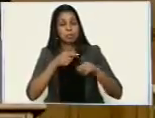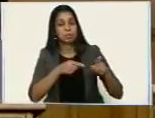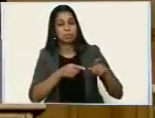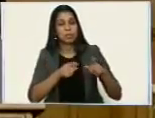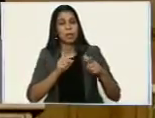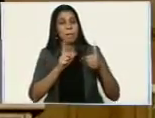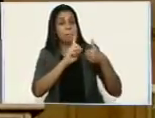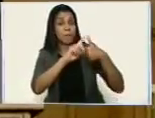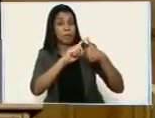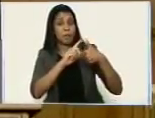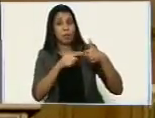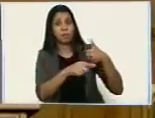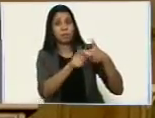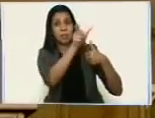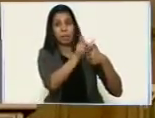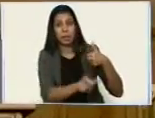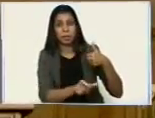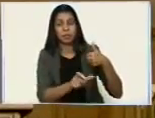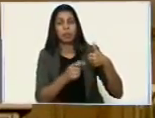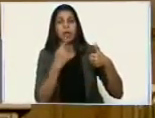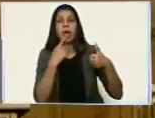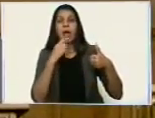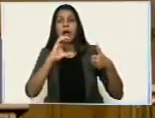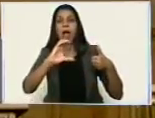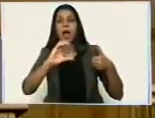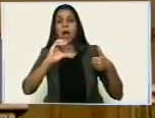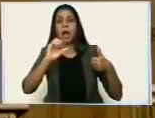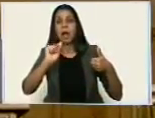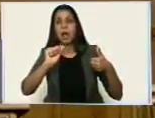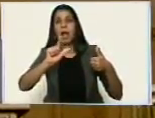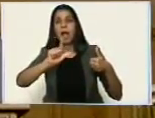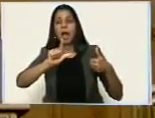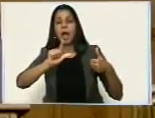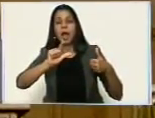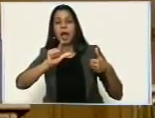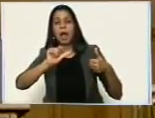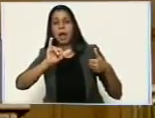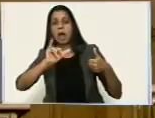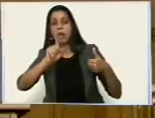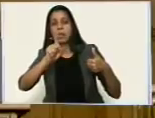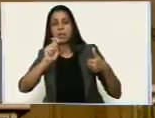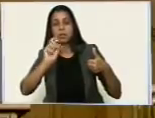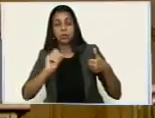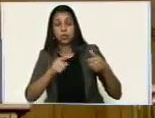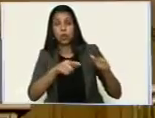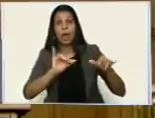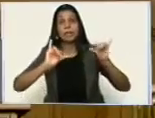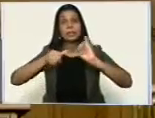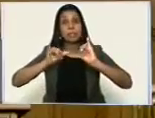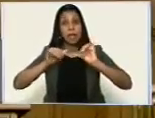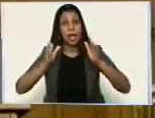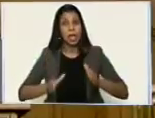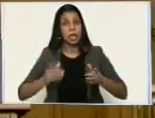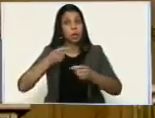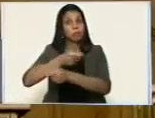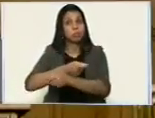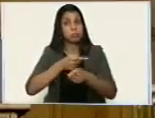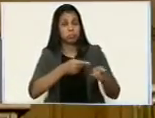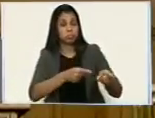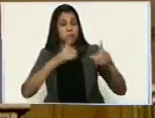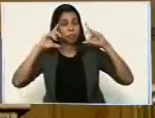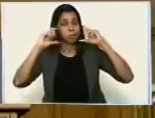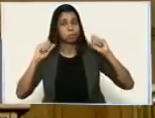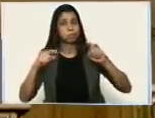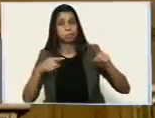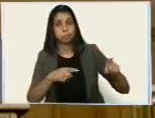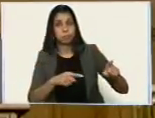pueblo que el compañero Calixto Ortega es ingeniero industrial. Partamos por ese escenario. Su configuración